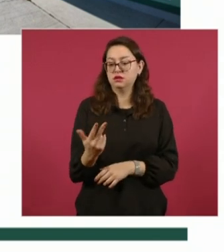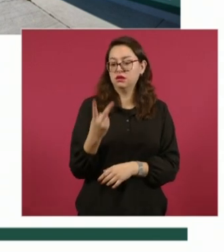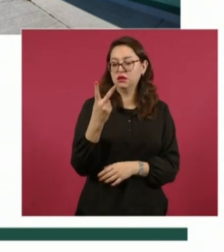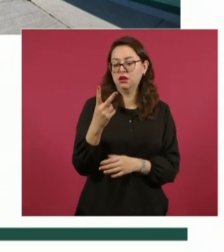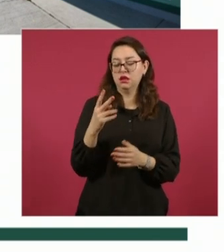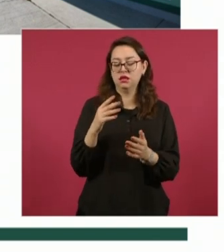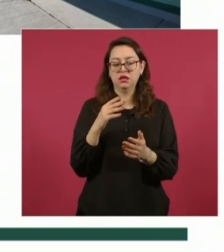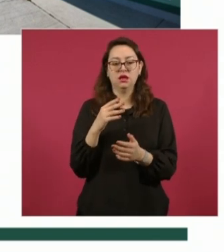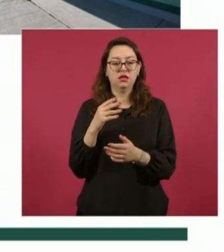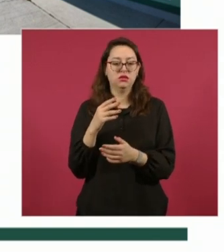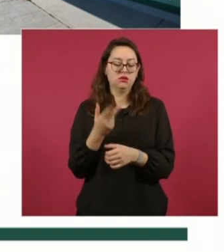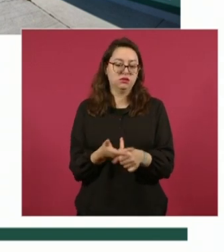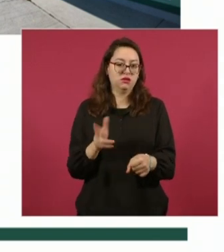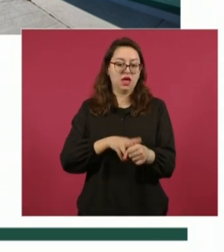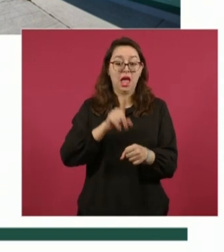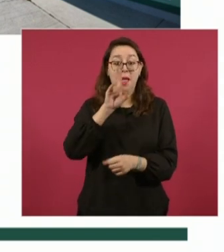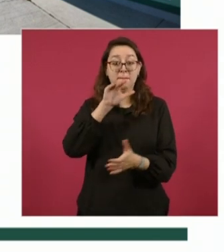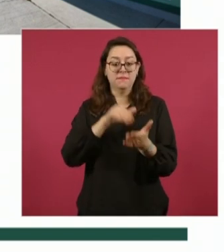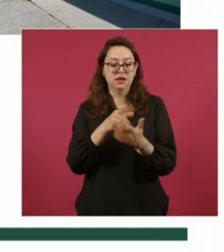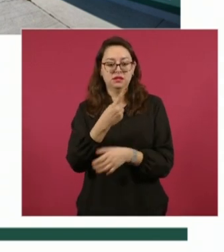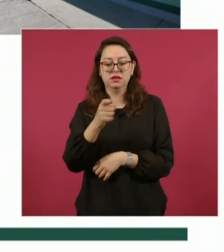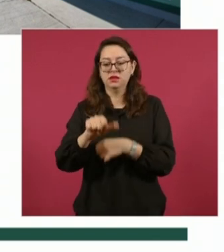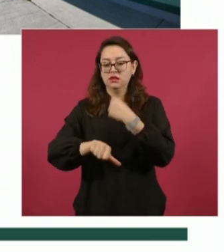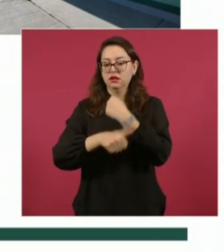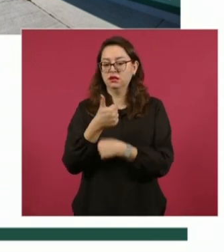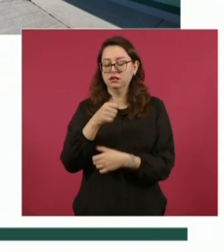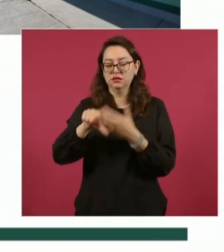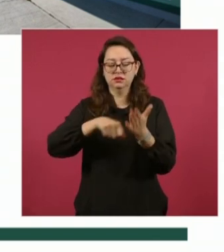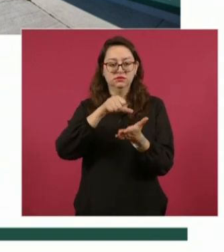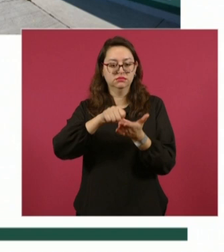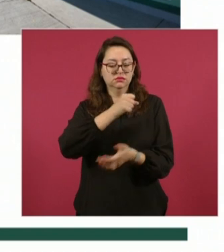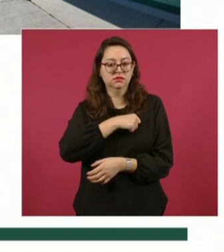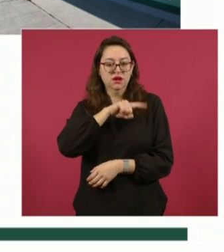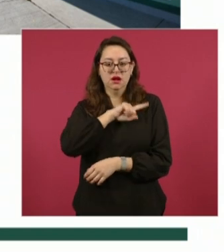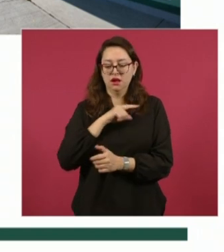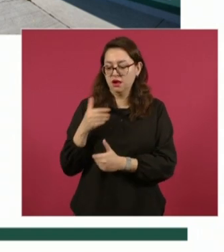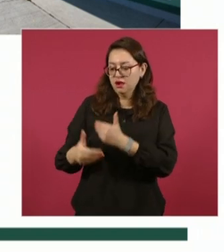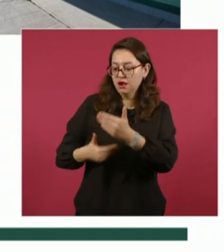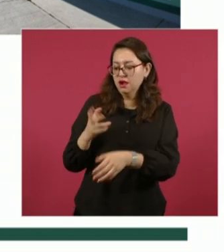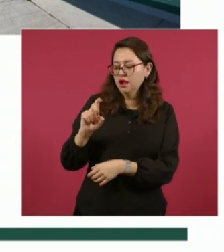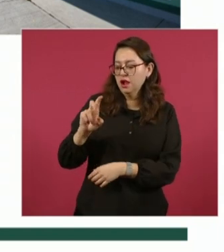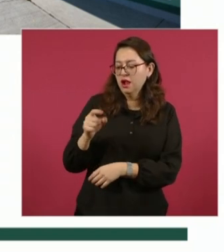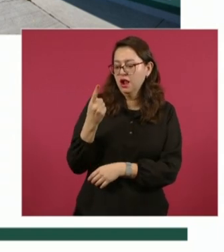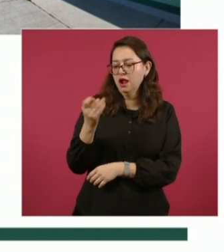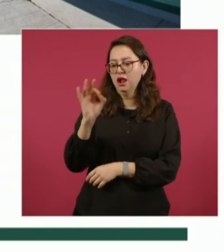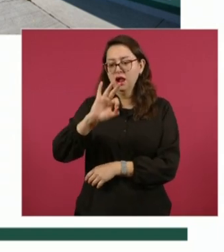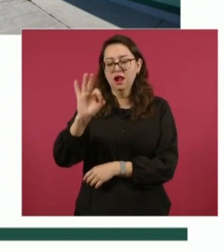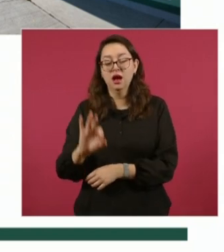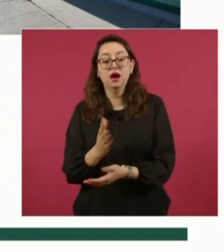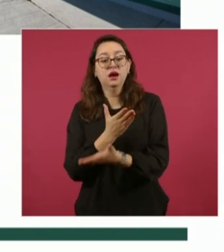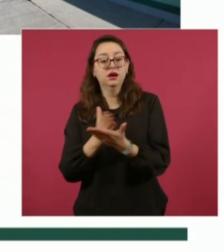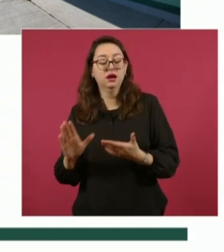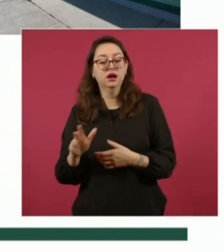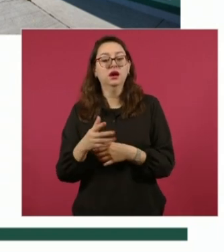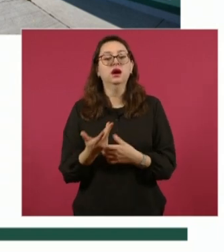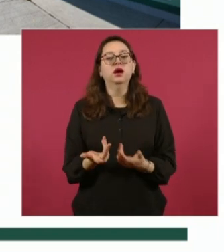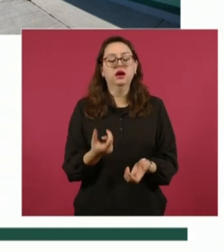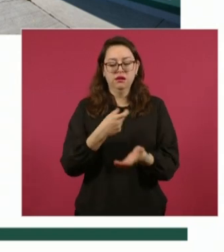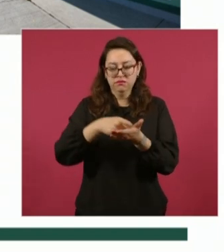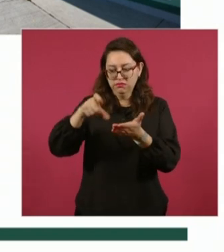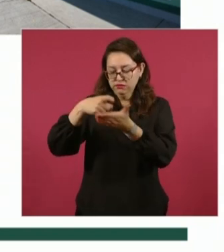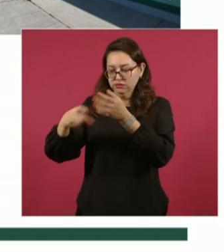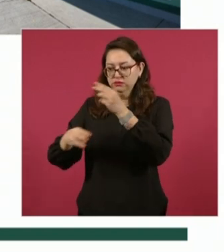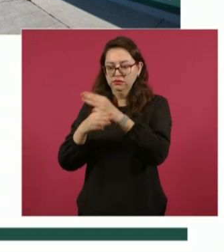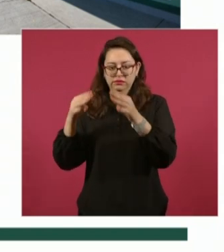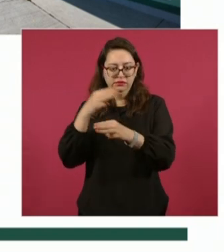1,111 centros de salud, hay un avance del 31%. Además, se han adquirido 313 equipos médicos nuevos,